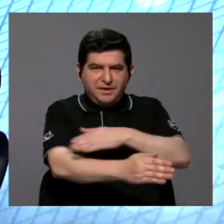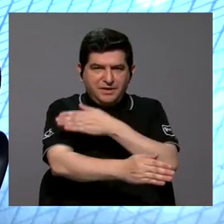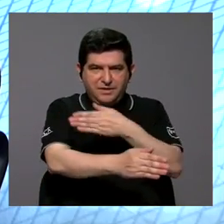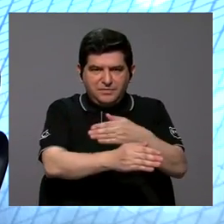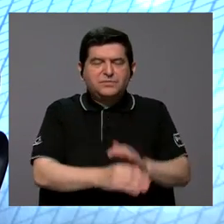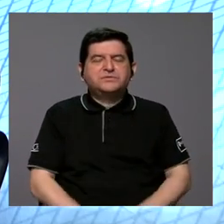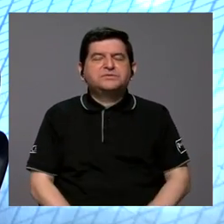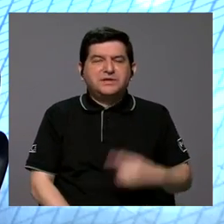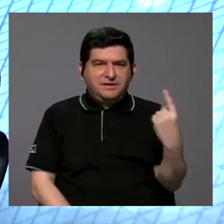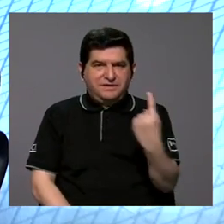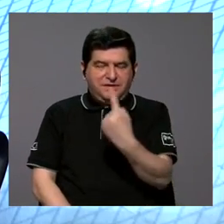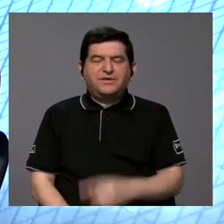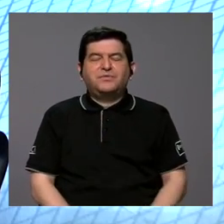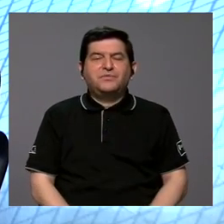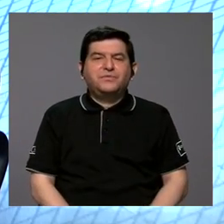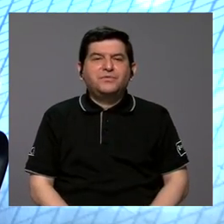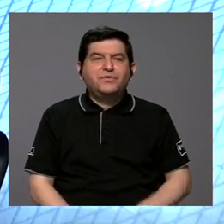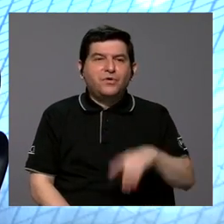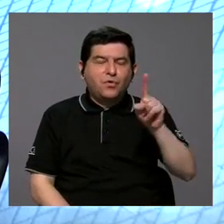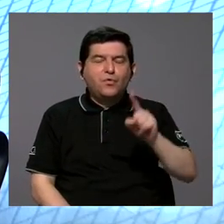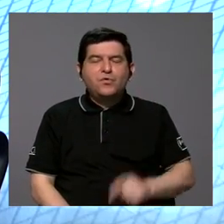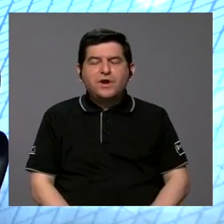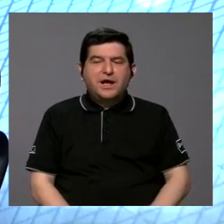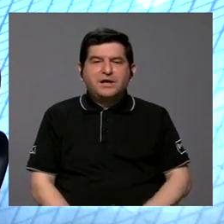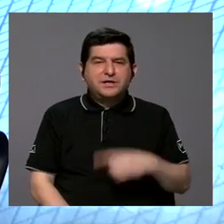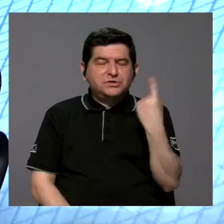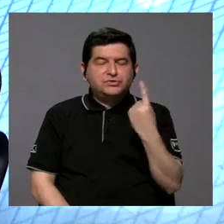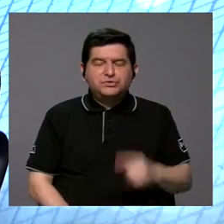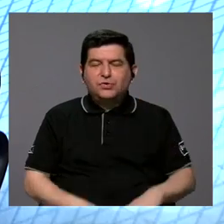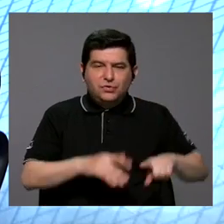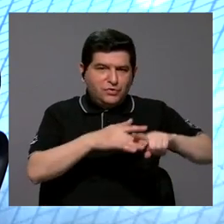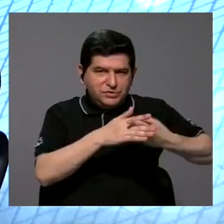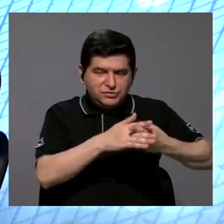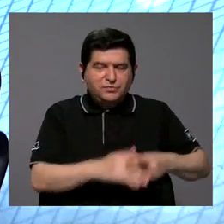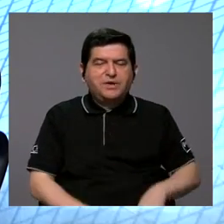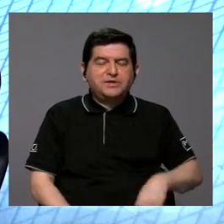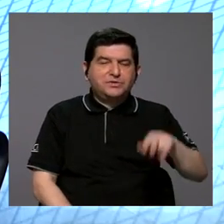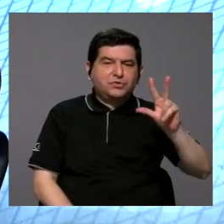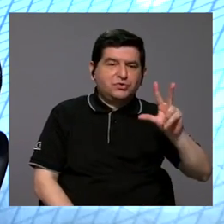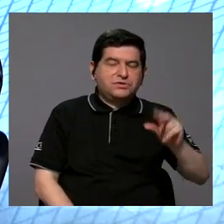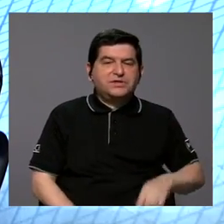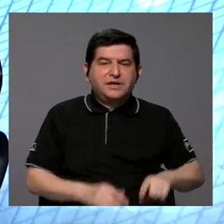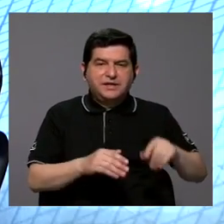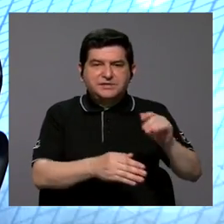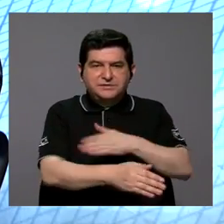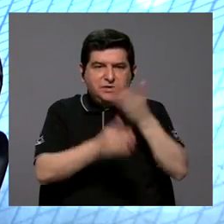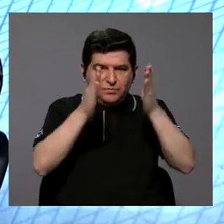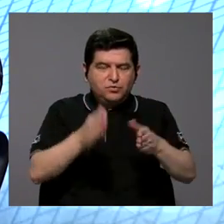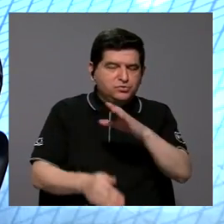de música instrumental con el trío y cuarteto, otro